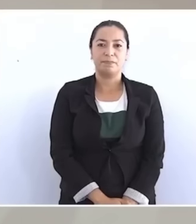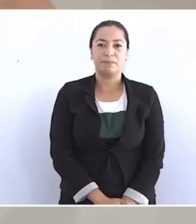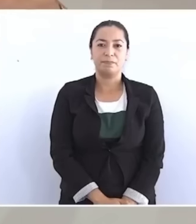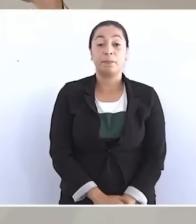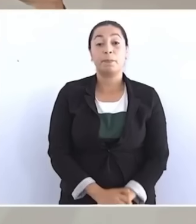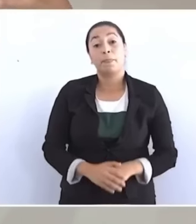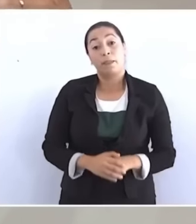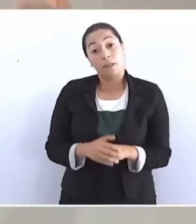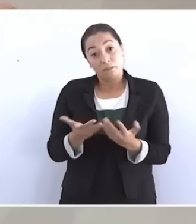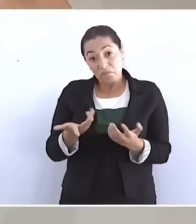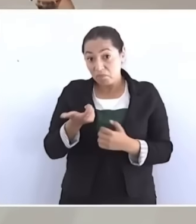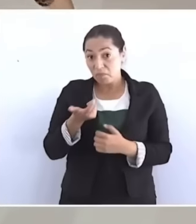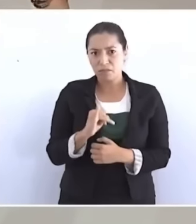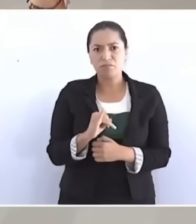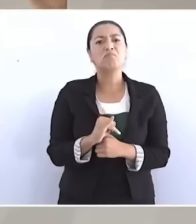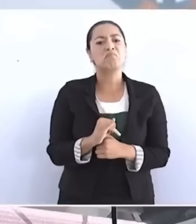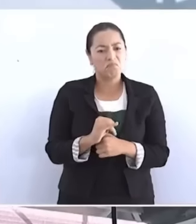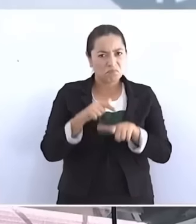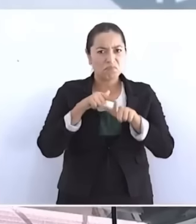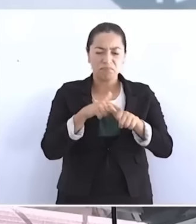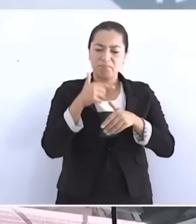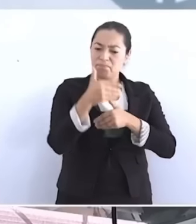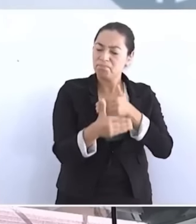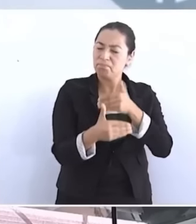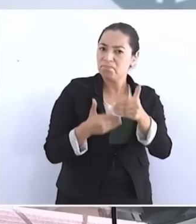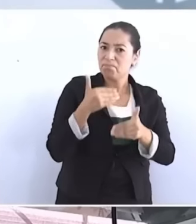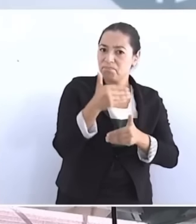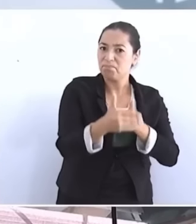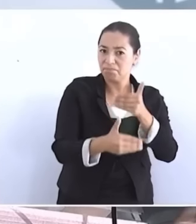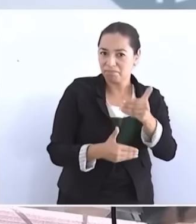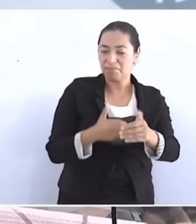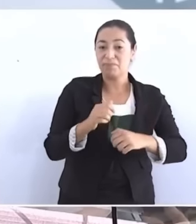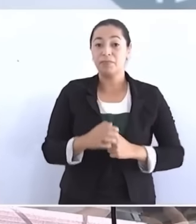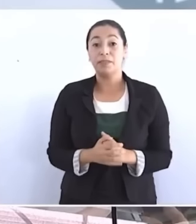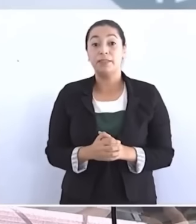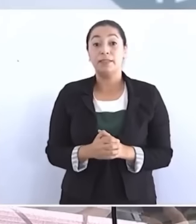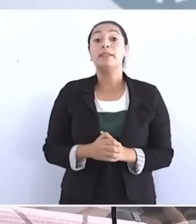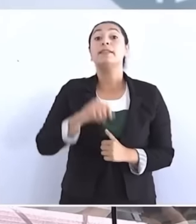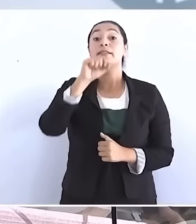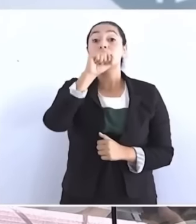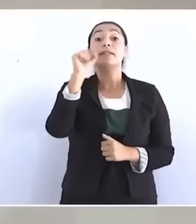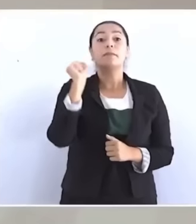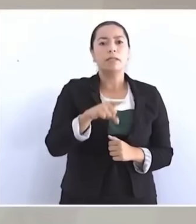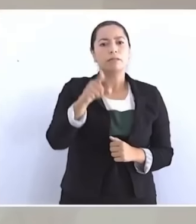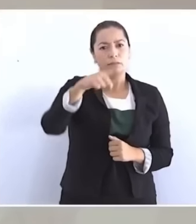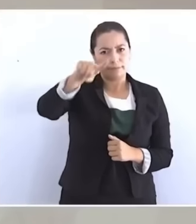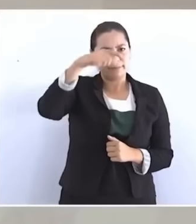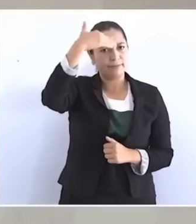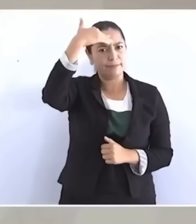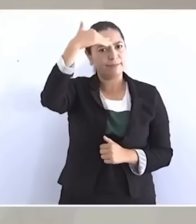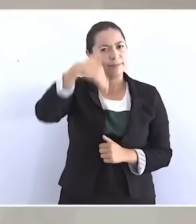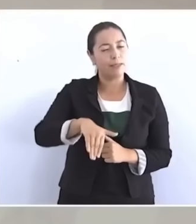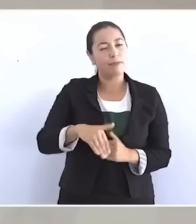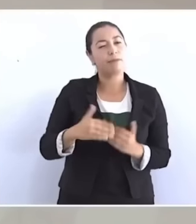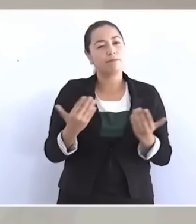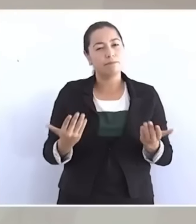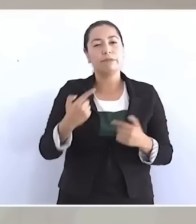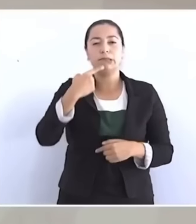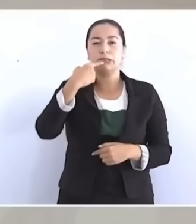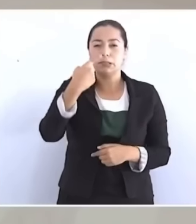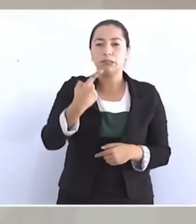Así que vamos a continuar y avanzar. Y además, ya lo saben ustedes porque lo hemos